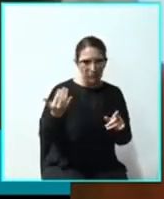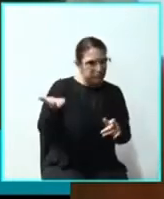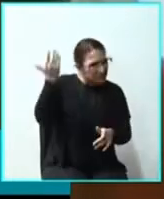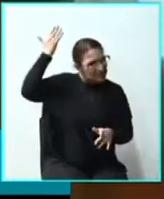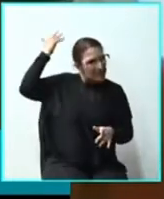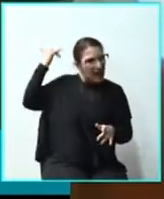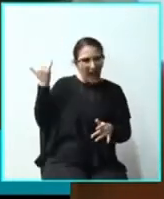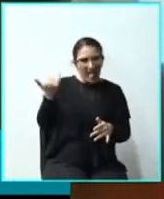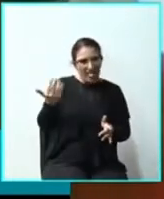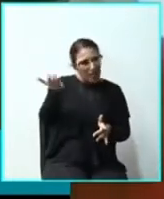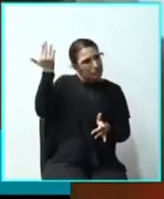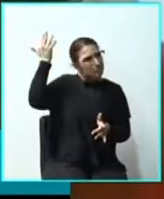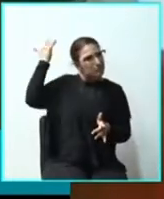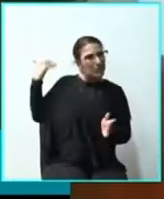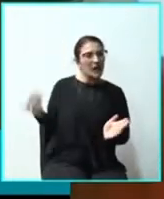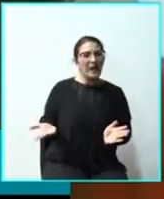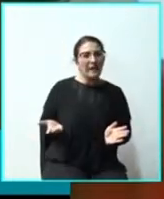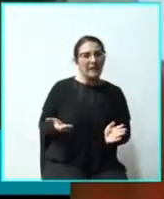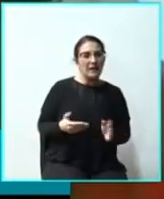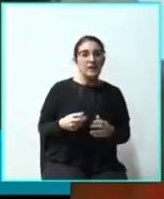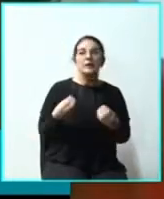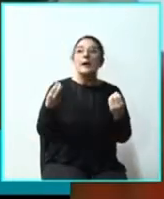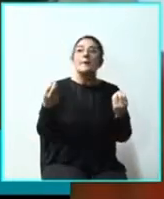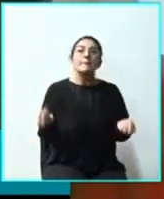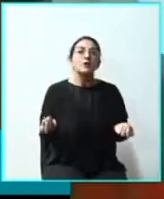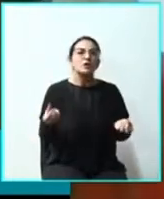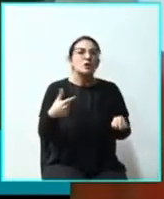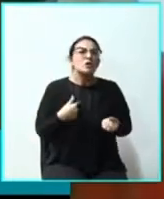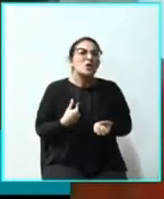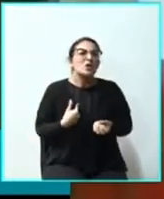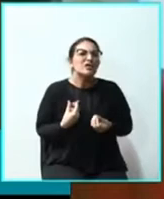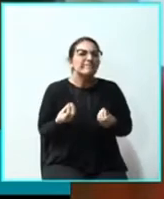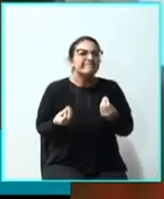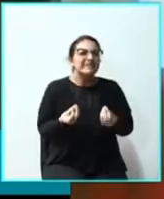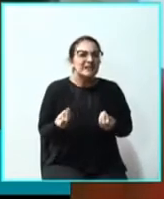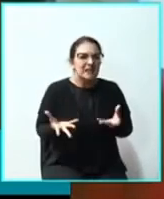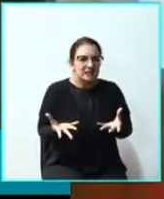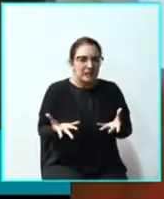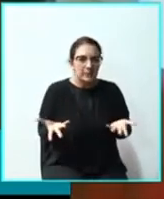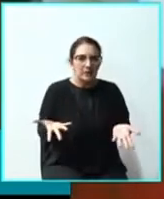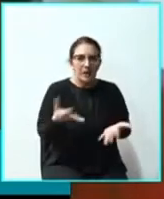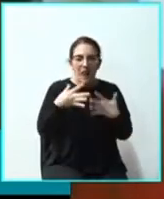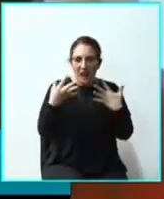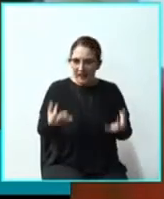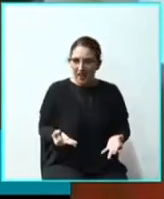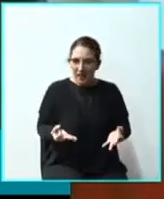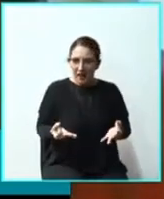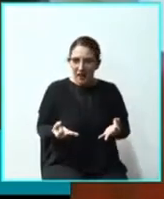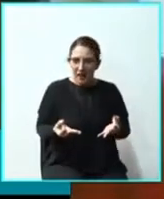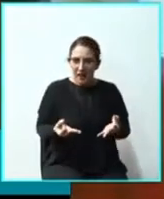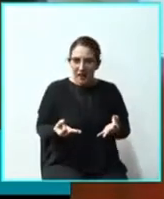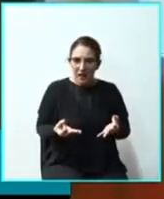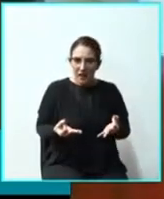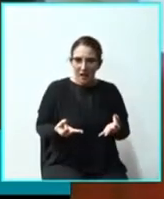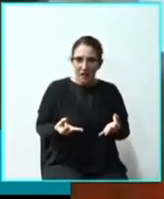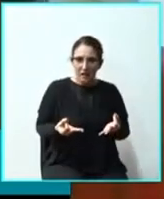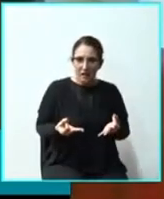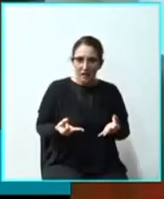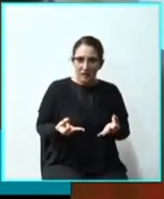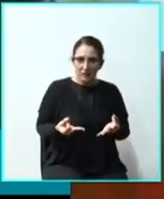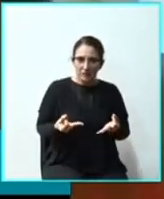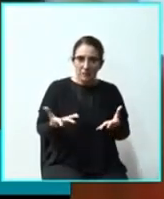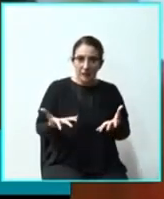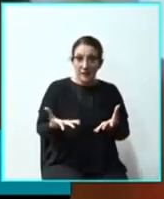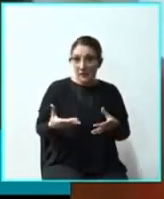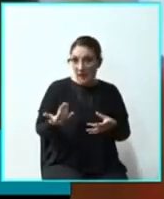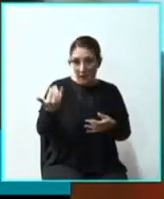ya existía. ¿Y qué es lo que hicimos? Y la verdad es que en vista de que ha